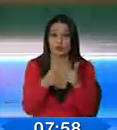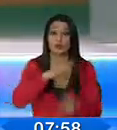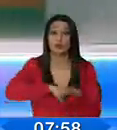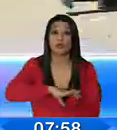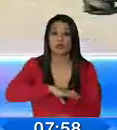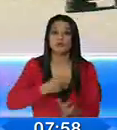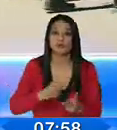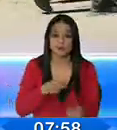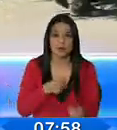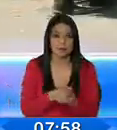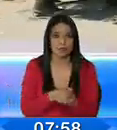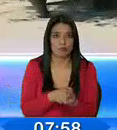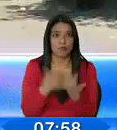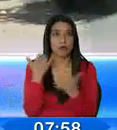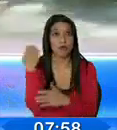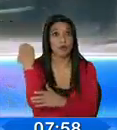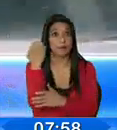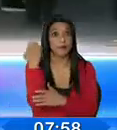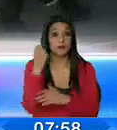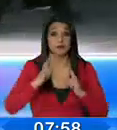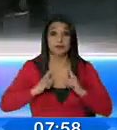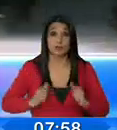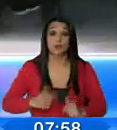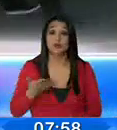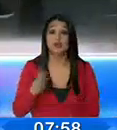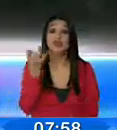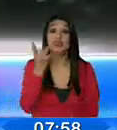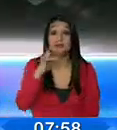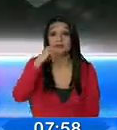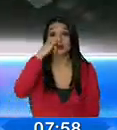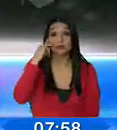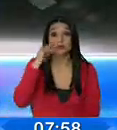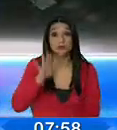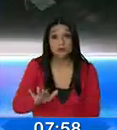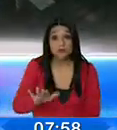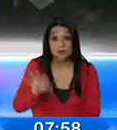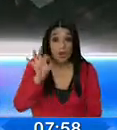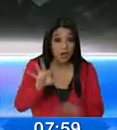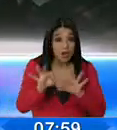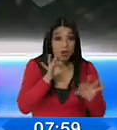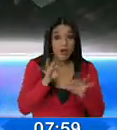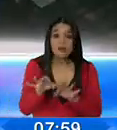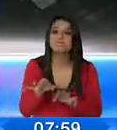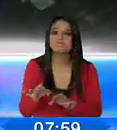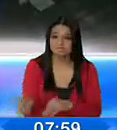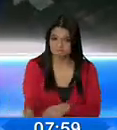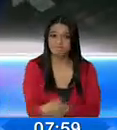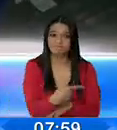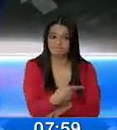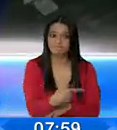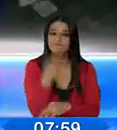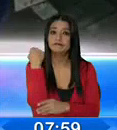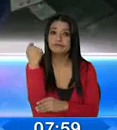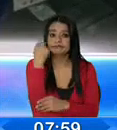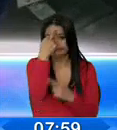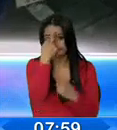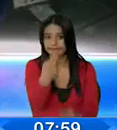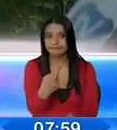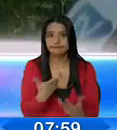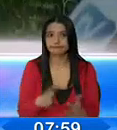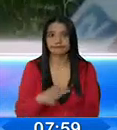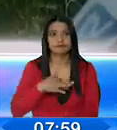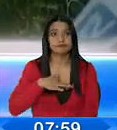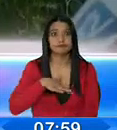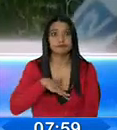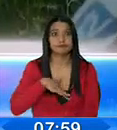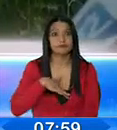municipios. Durante la emergencia se ha localizado 18 niños, a los cuales supuestamente se les habría estado violentando sus derechos.